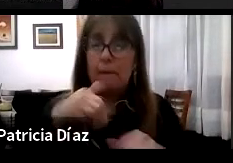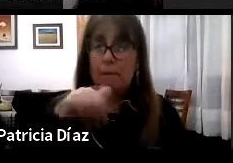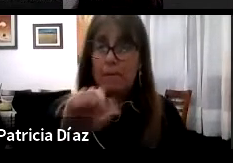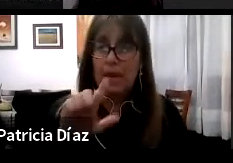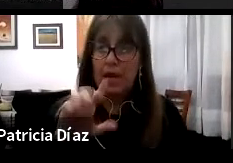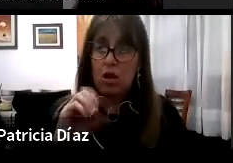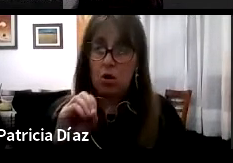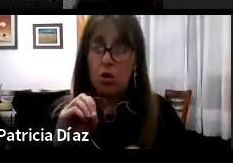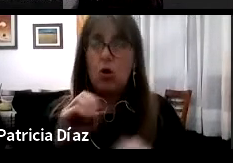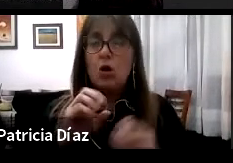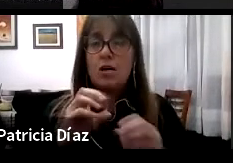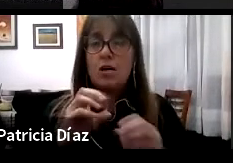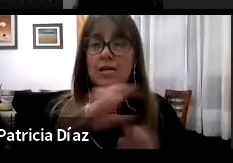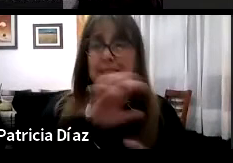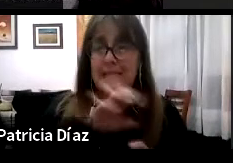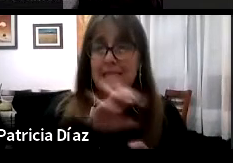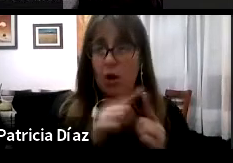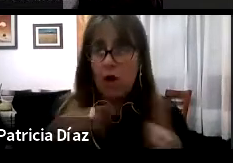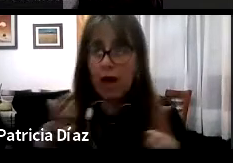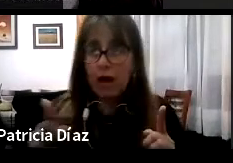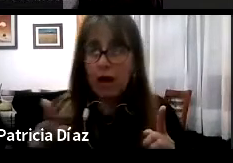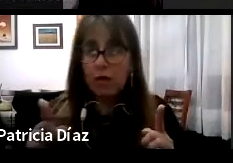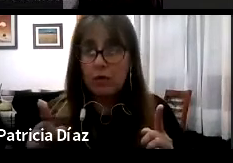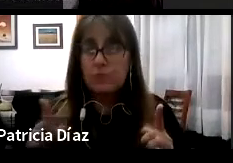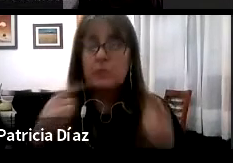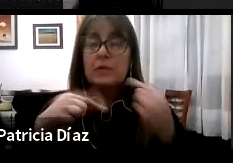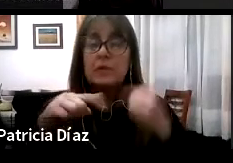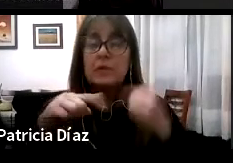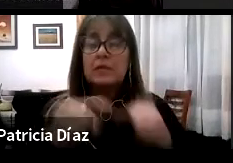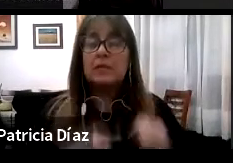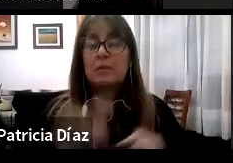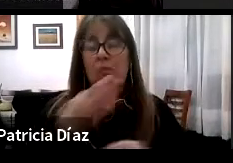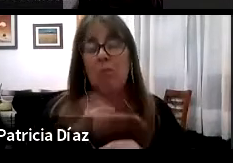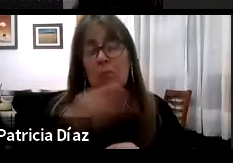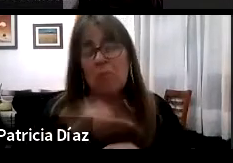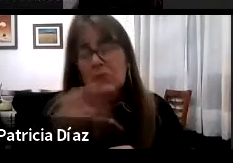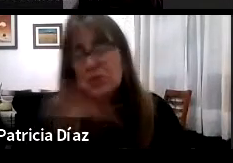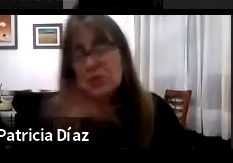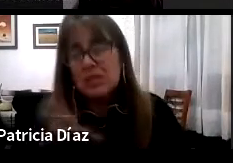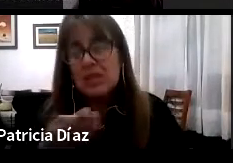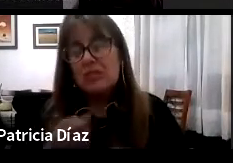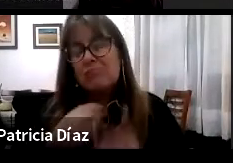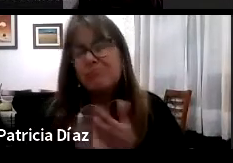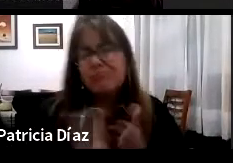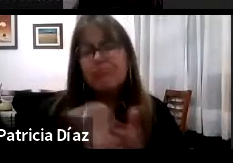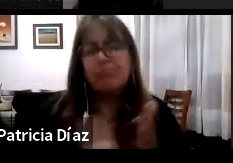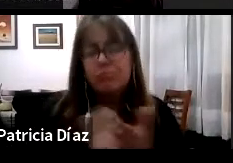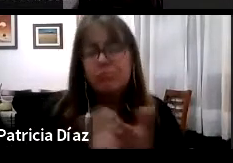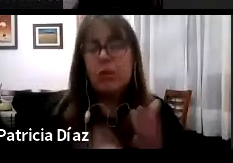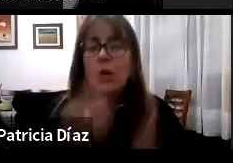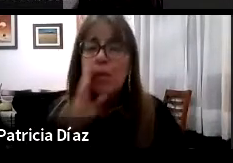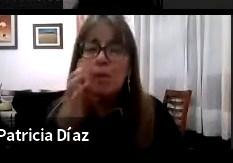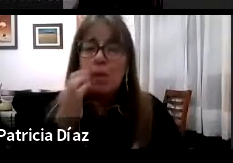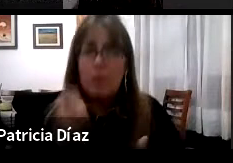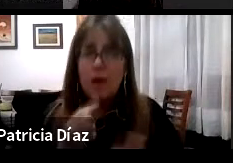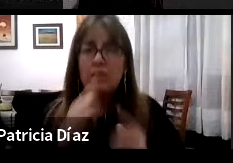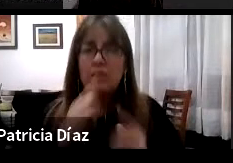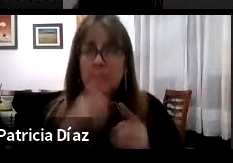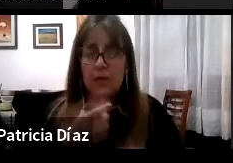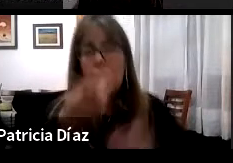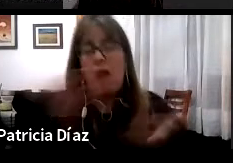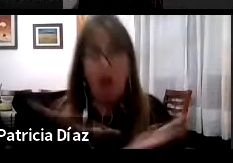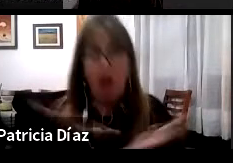en todo este proceso, la verdad, ha sido de mucho esfuerzo de parte de los padres y ustedes que están compartiendo ahora